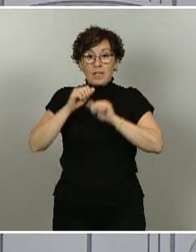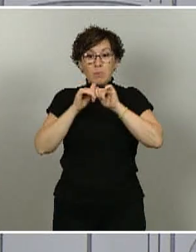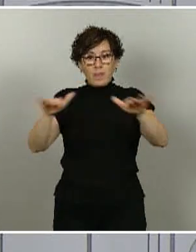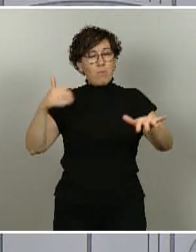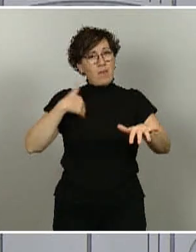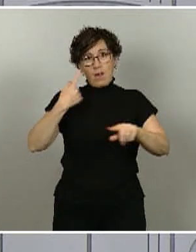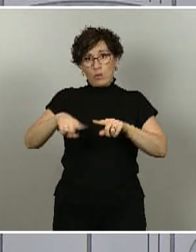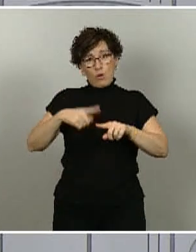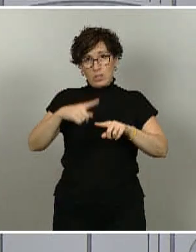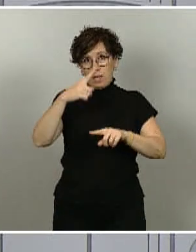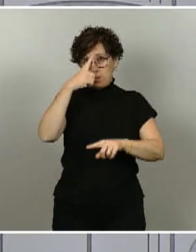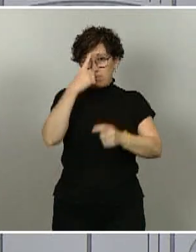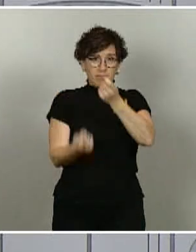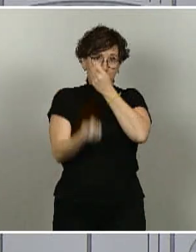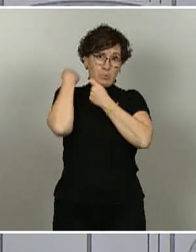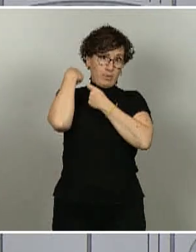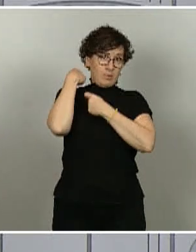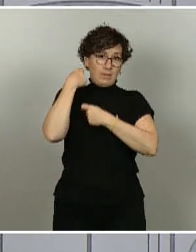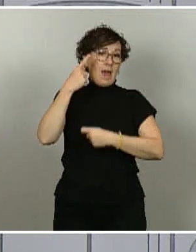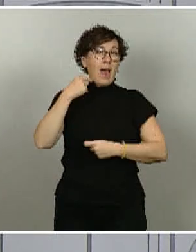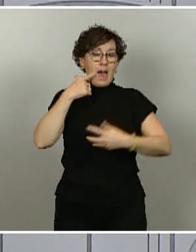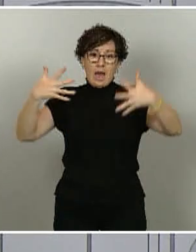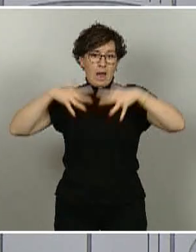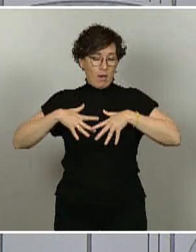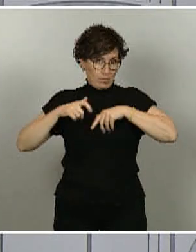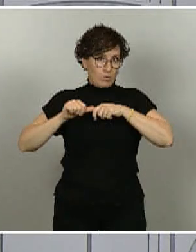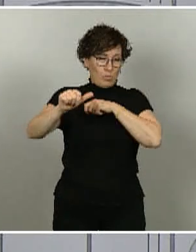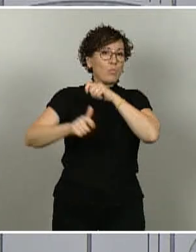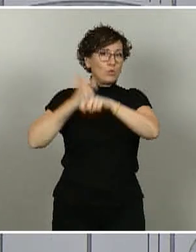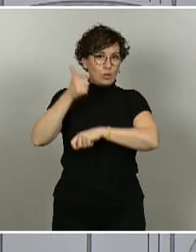hábitos durante mucho tiempo. Y sin más, yo creo que podemos pasar a las preguntas.